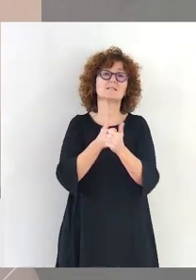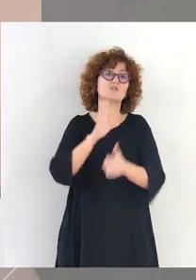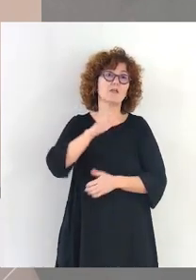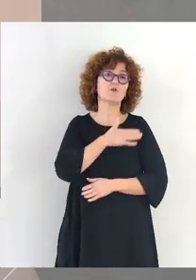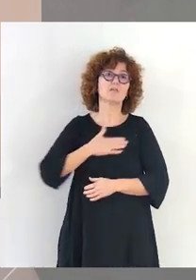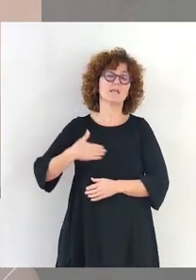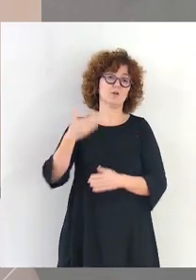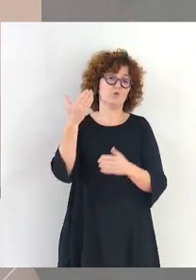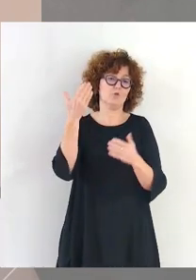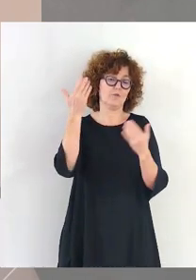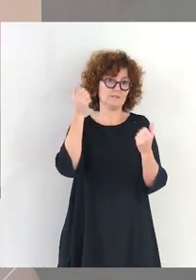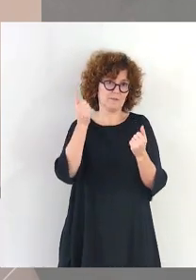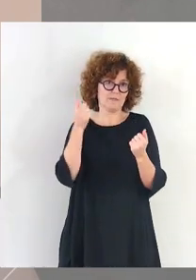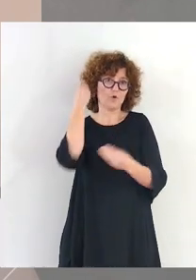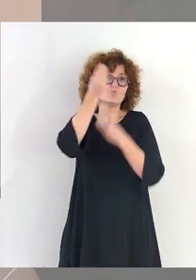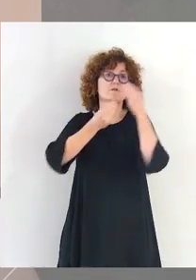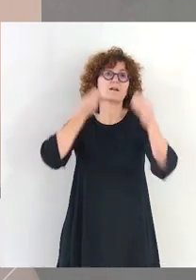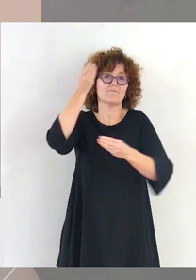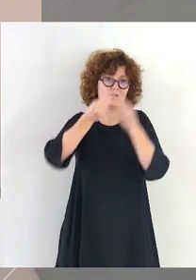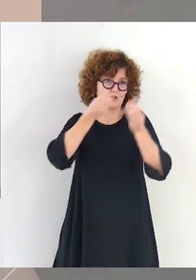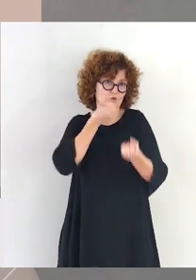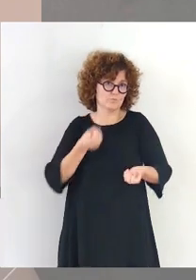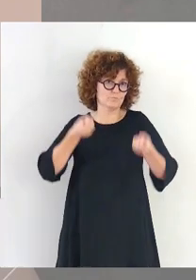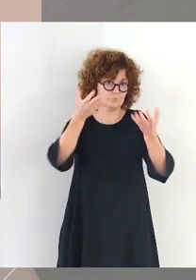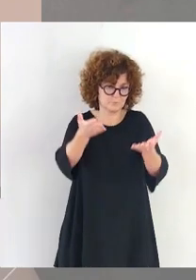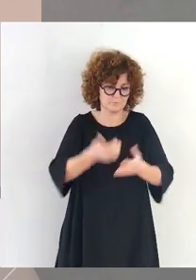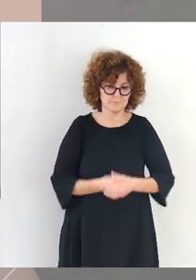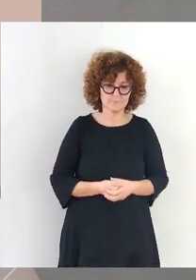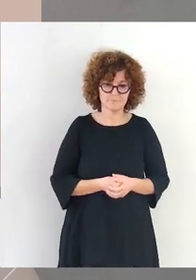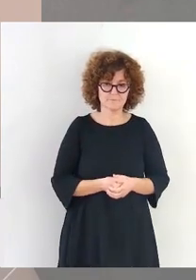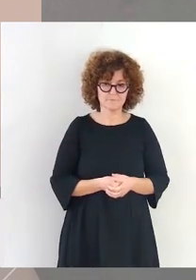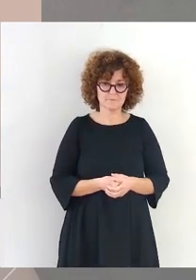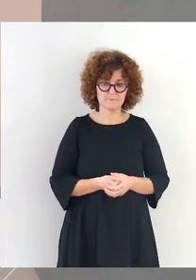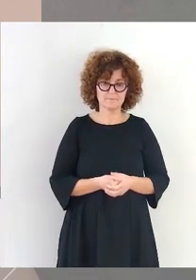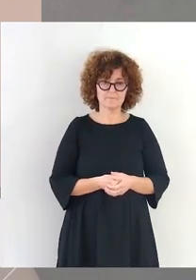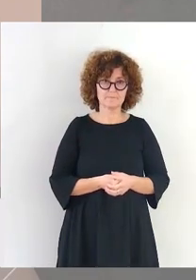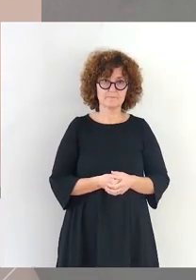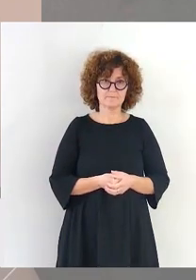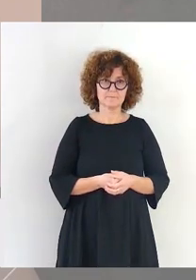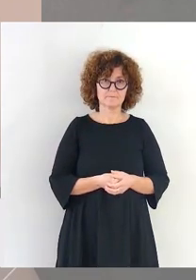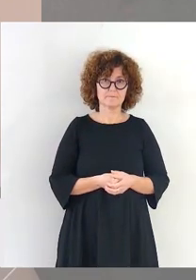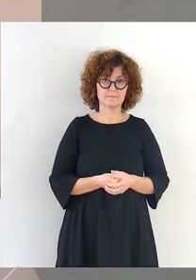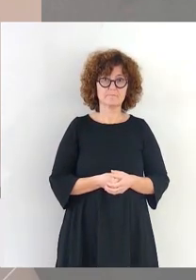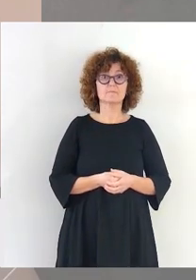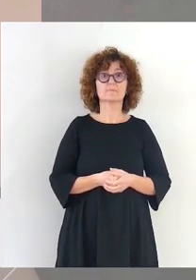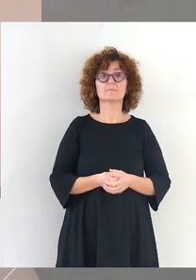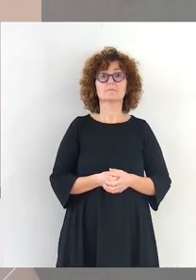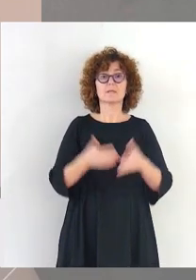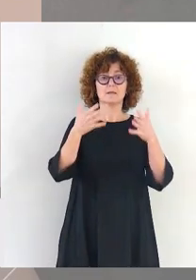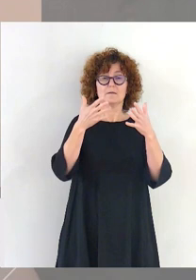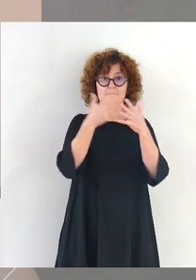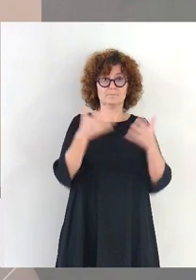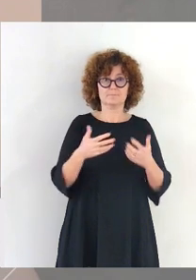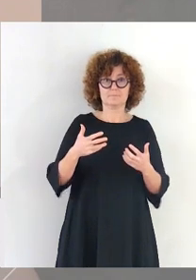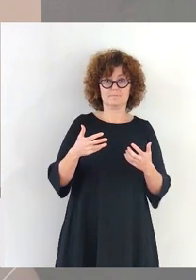despedir con una reflexión despedir despedirme de ustedes y despedir este evento con una reflexión de la carta sobre